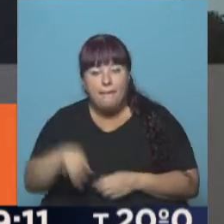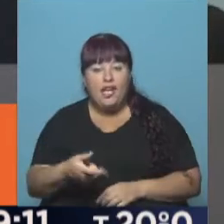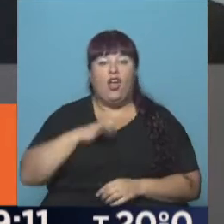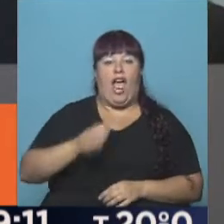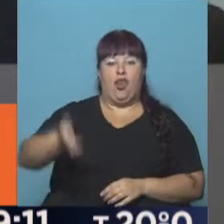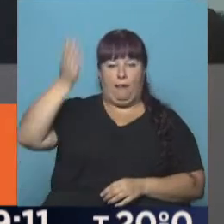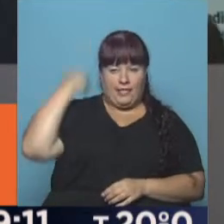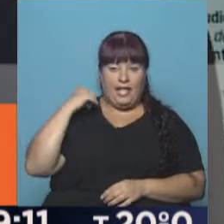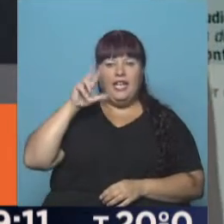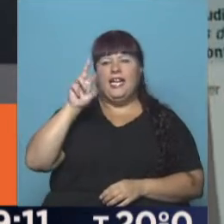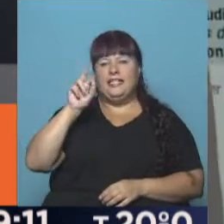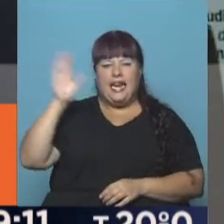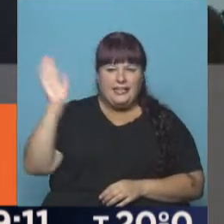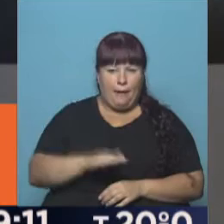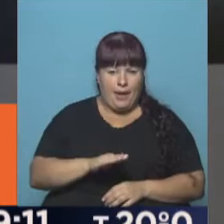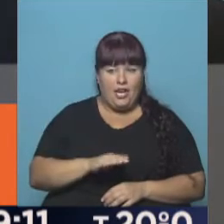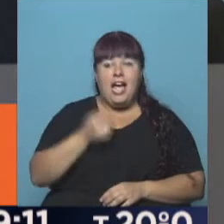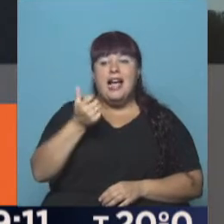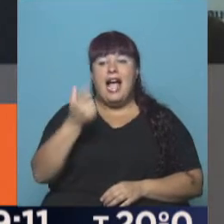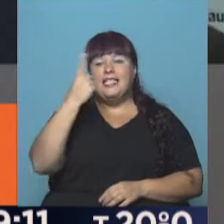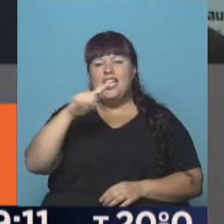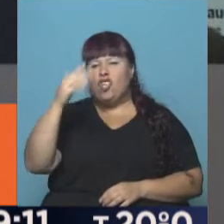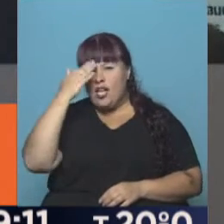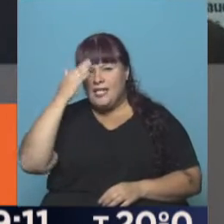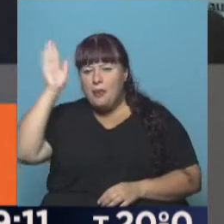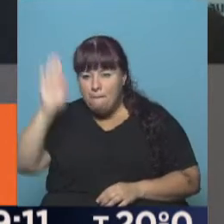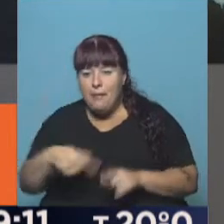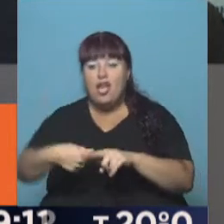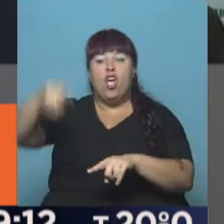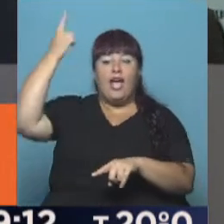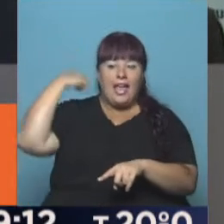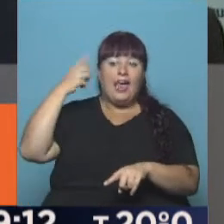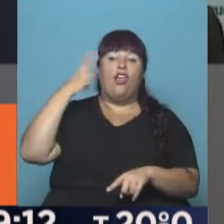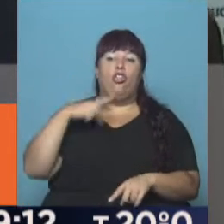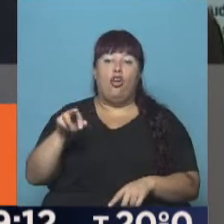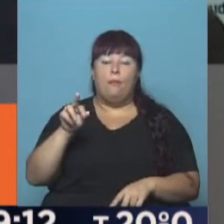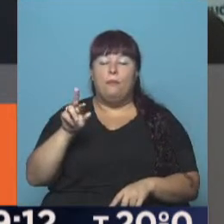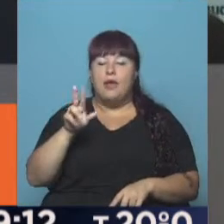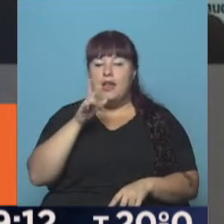anterior, unos 30 casos menos y casi 115 casos menos que en